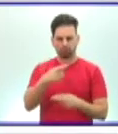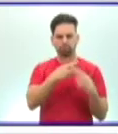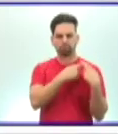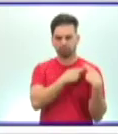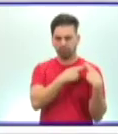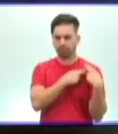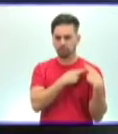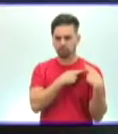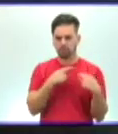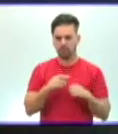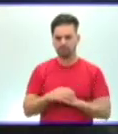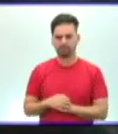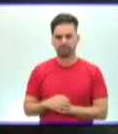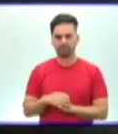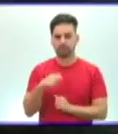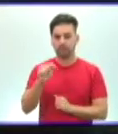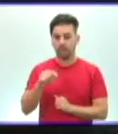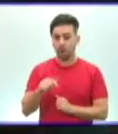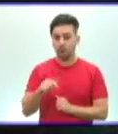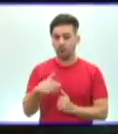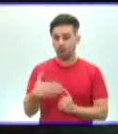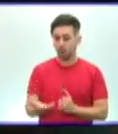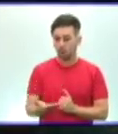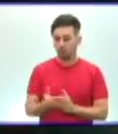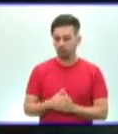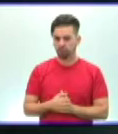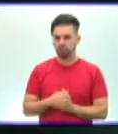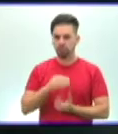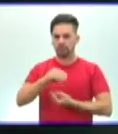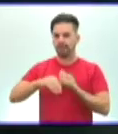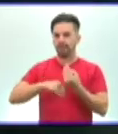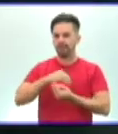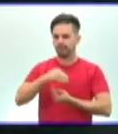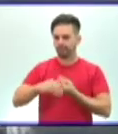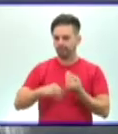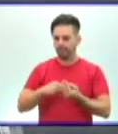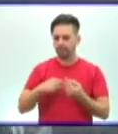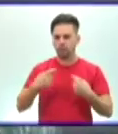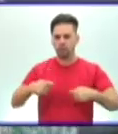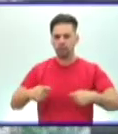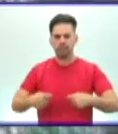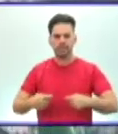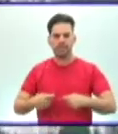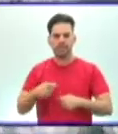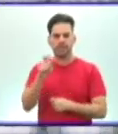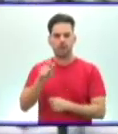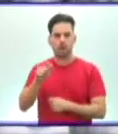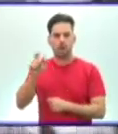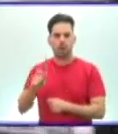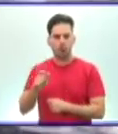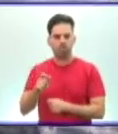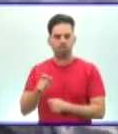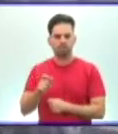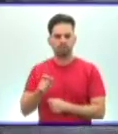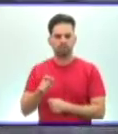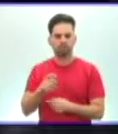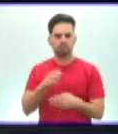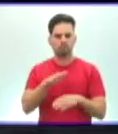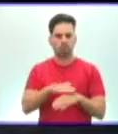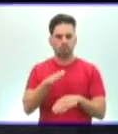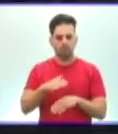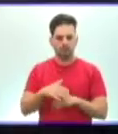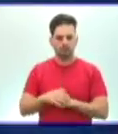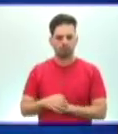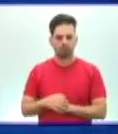circunscribe a qué parte de ese cambio se debe la acción del hombre y qué parte a dinámicas propias de la evolución del planeta. Pero lo cierto es que